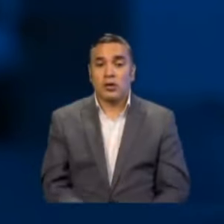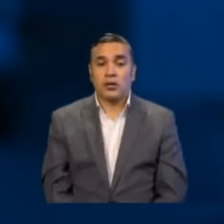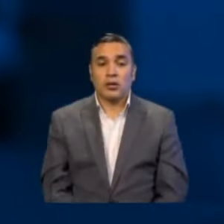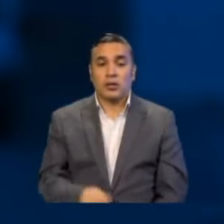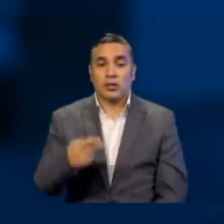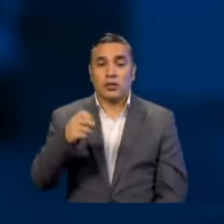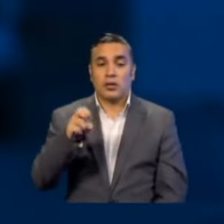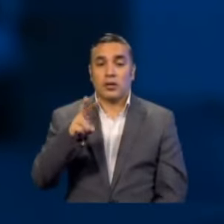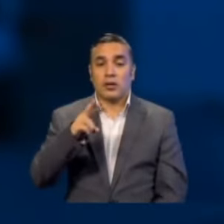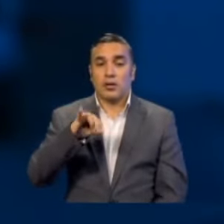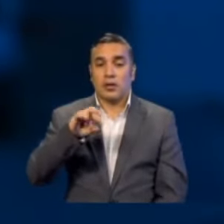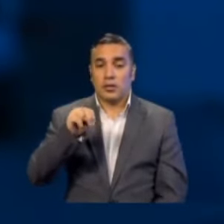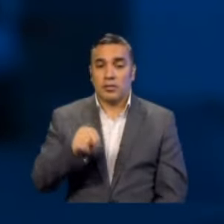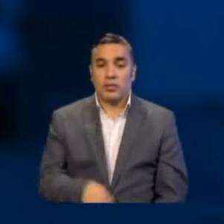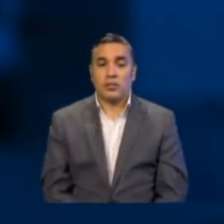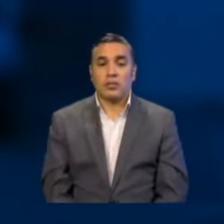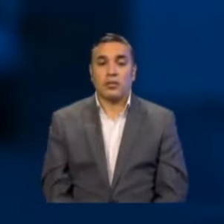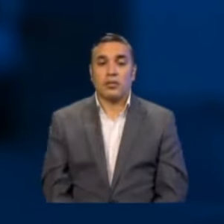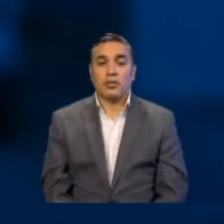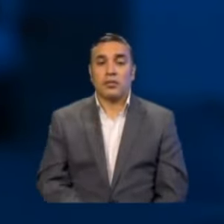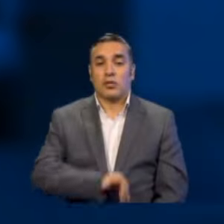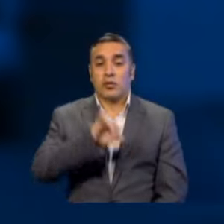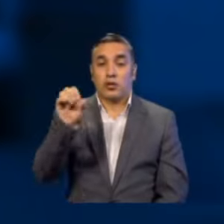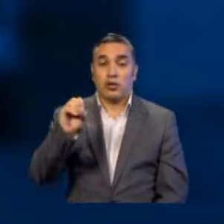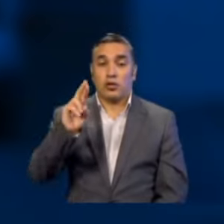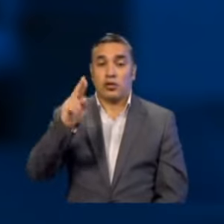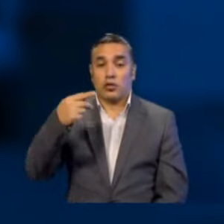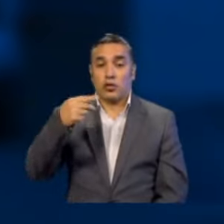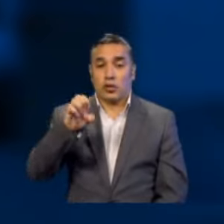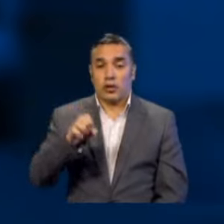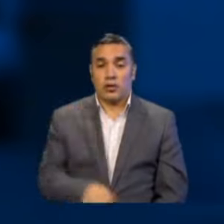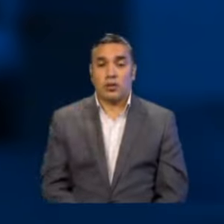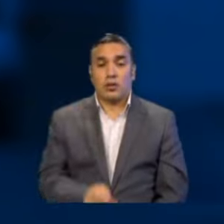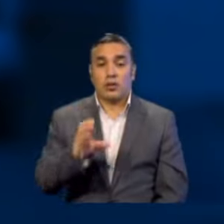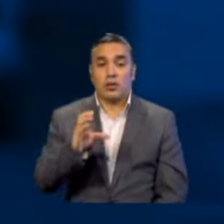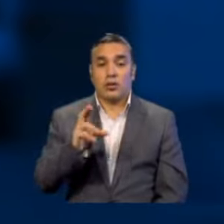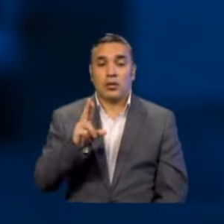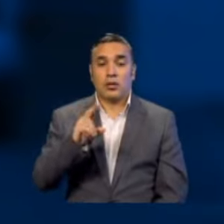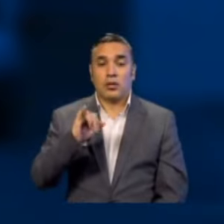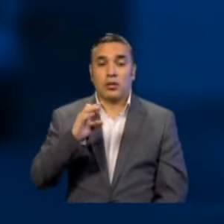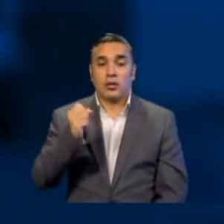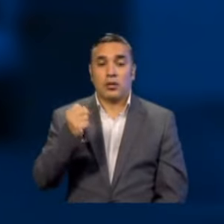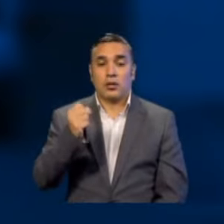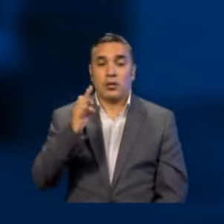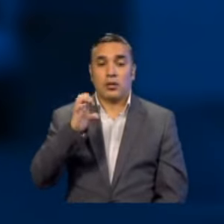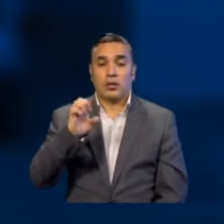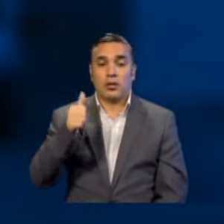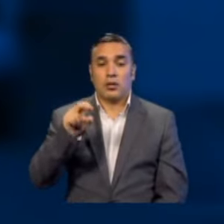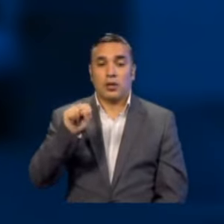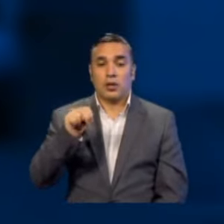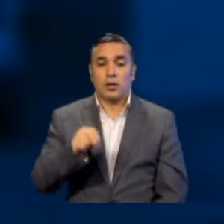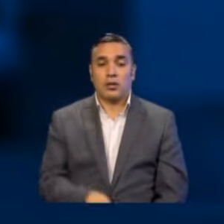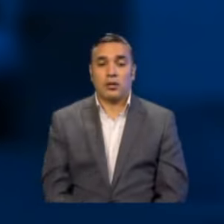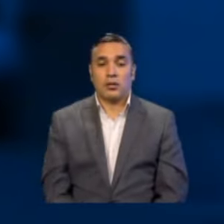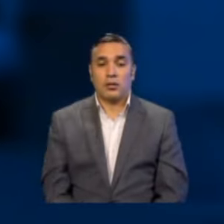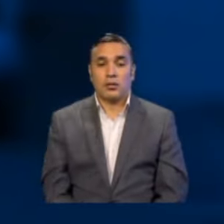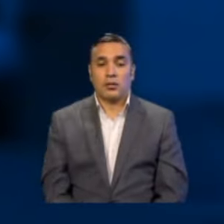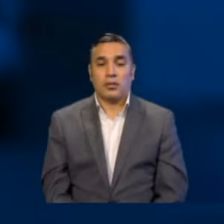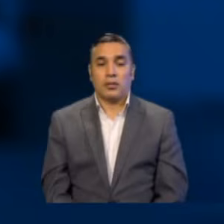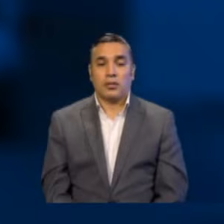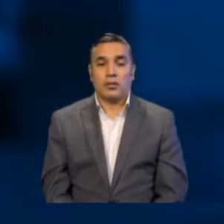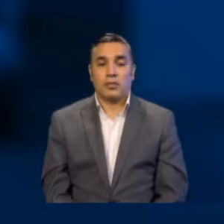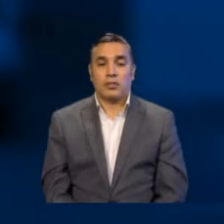Kevin Andrés Quiñones Quiñones, Jorge Eduardo Álvarez Conforme, Cris Tejan